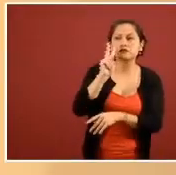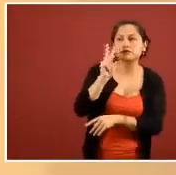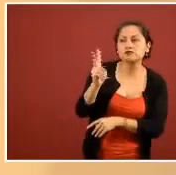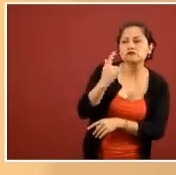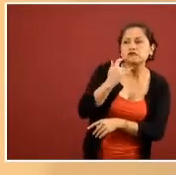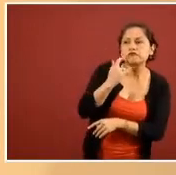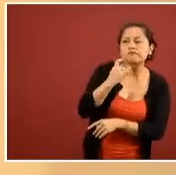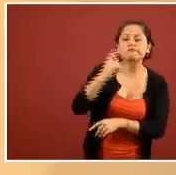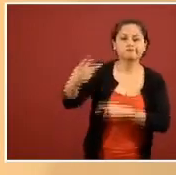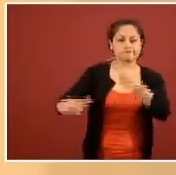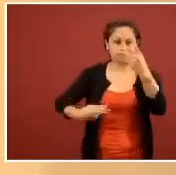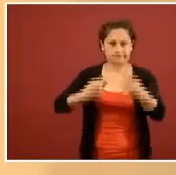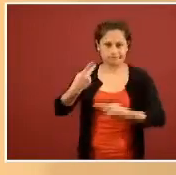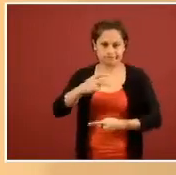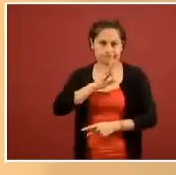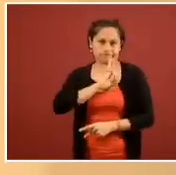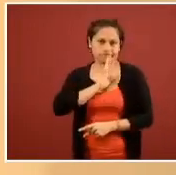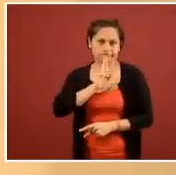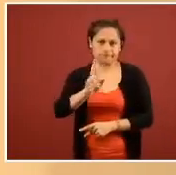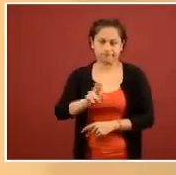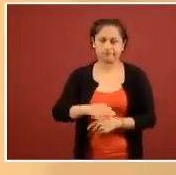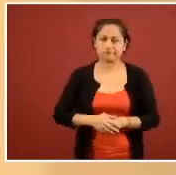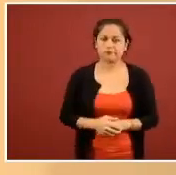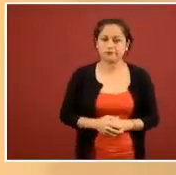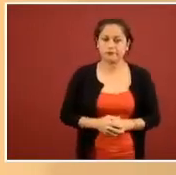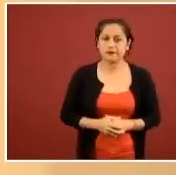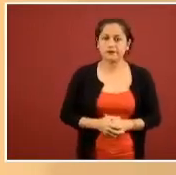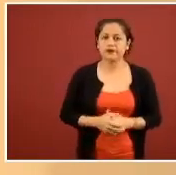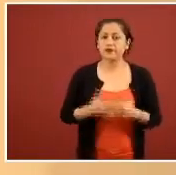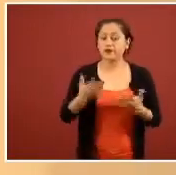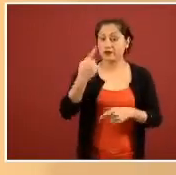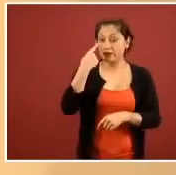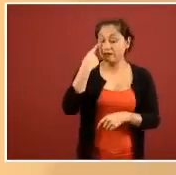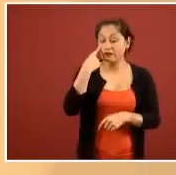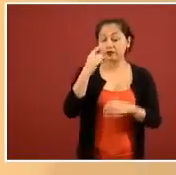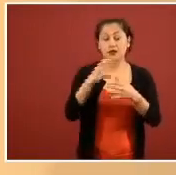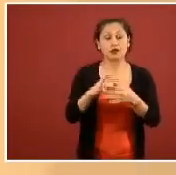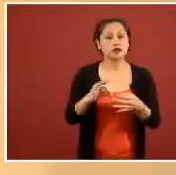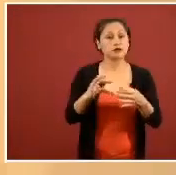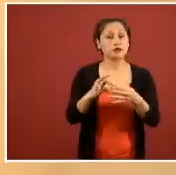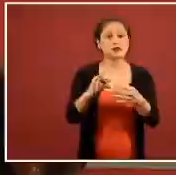compartir que tenemos